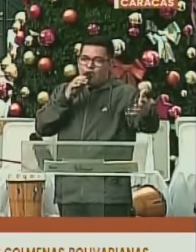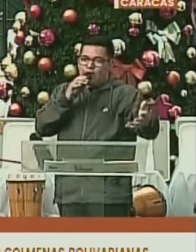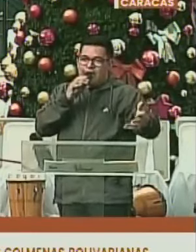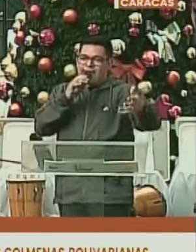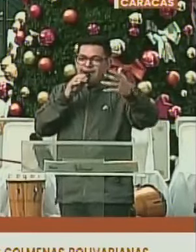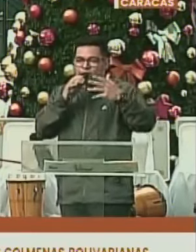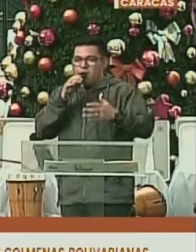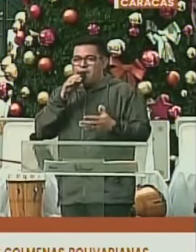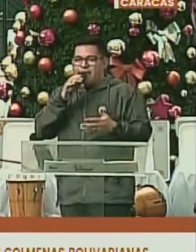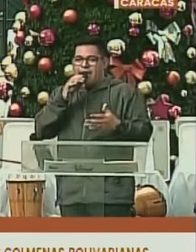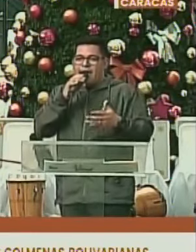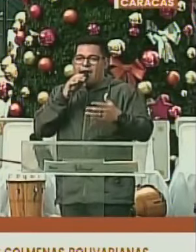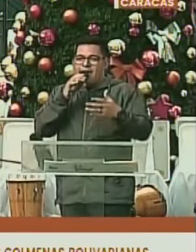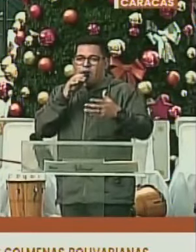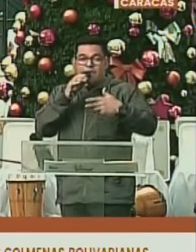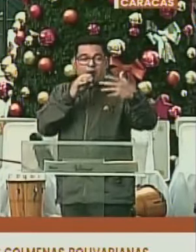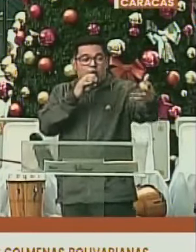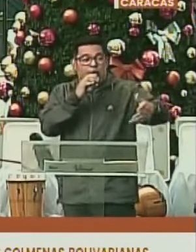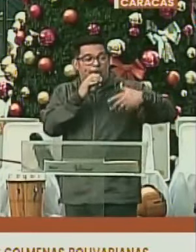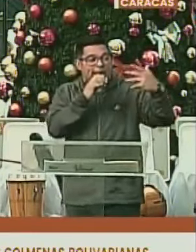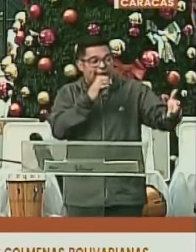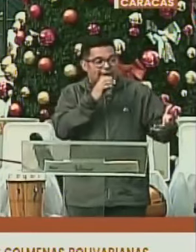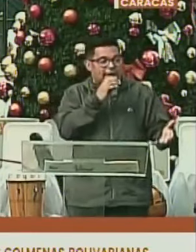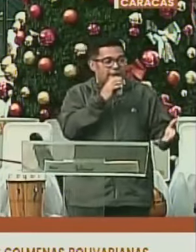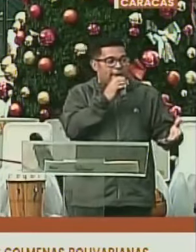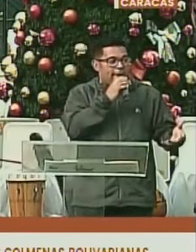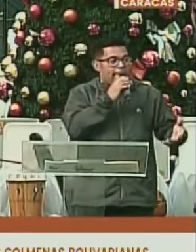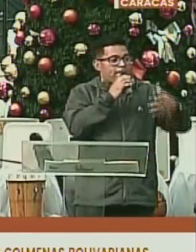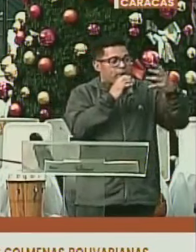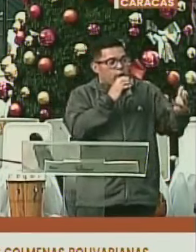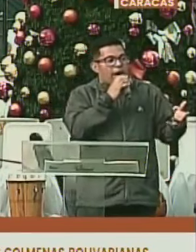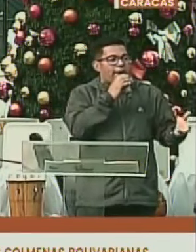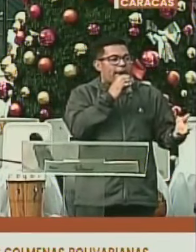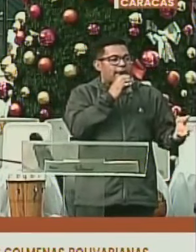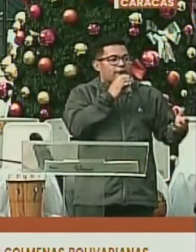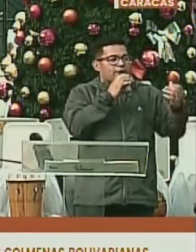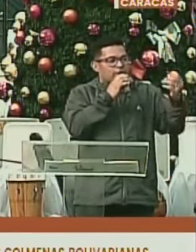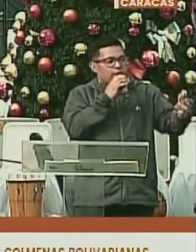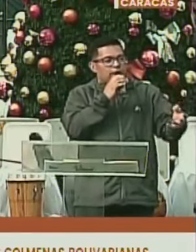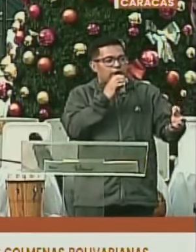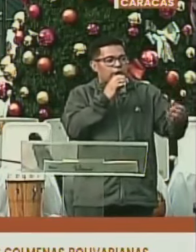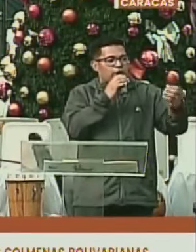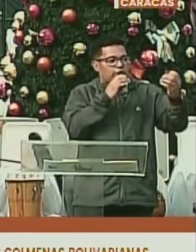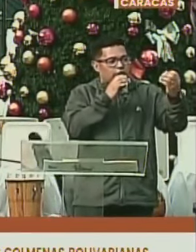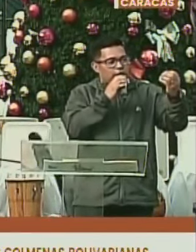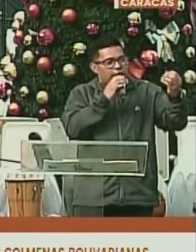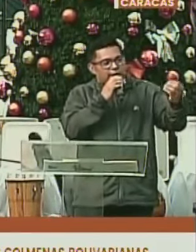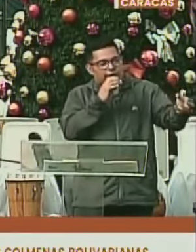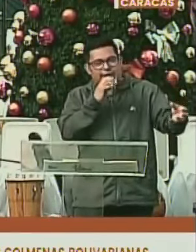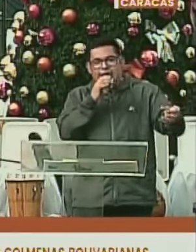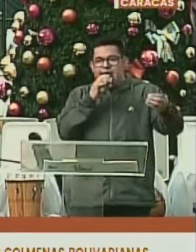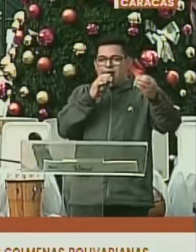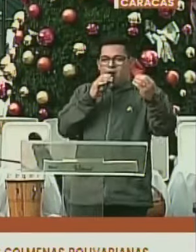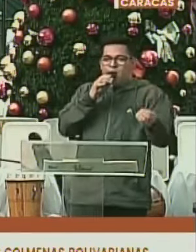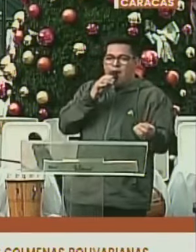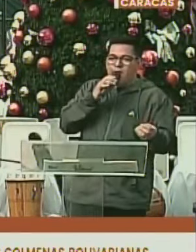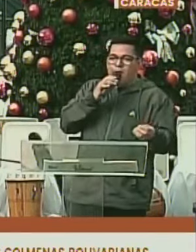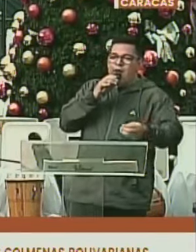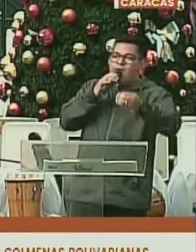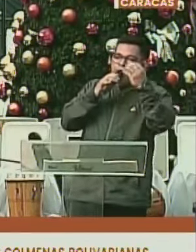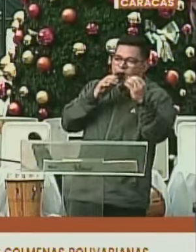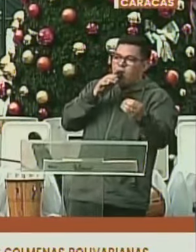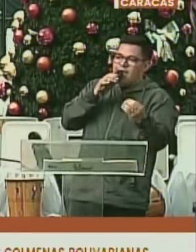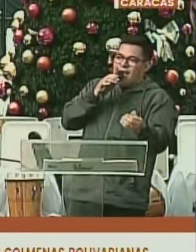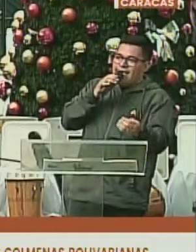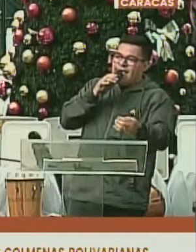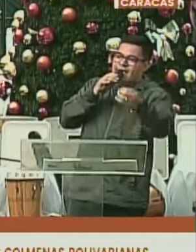y más que canciones, se convierte como en una experiencia de vida. Nunca jamás un muchacho de 8, de 7, de 9